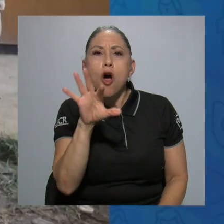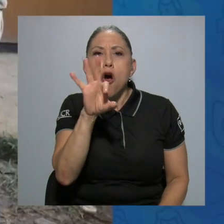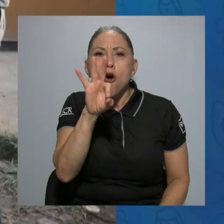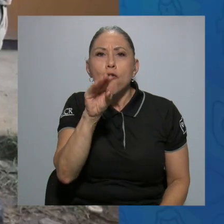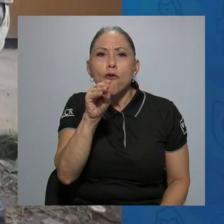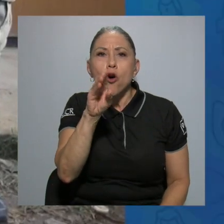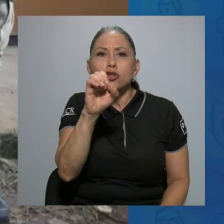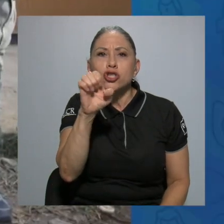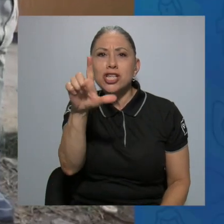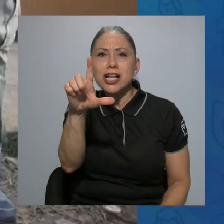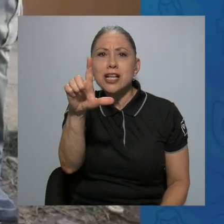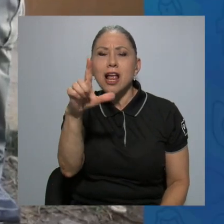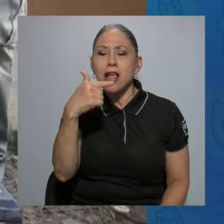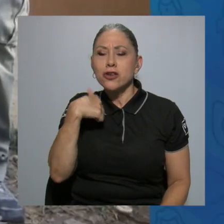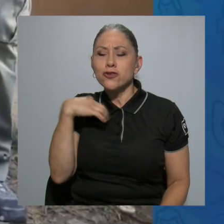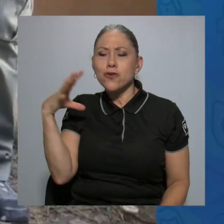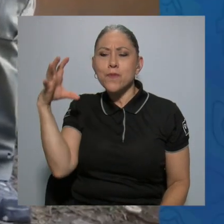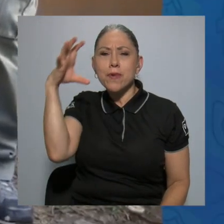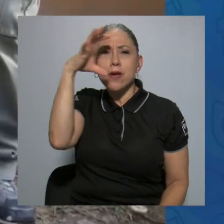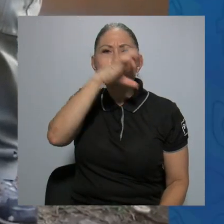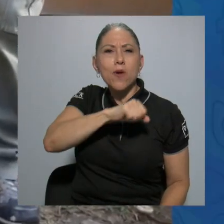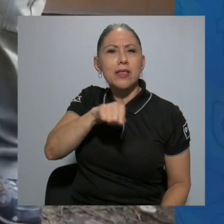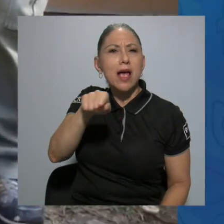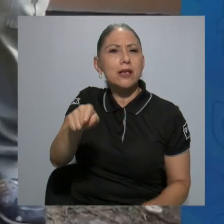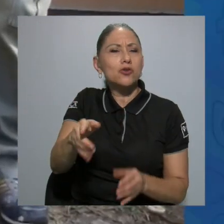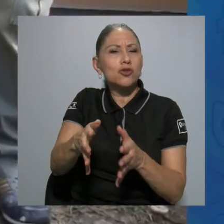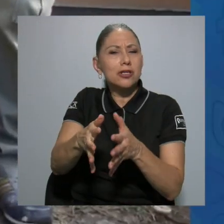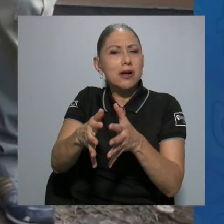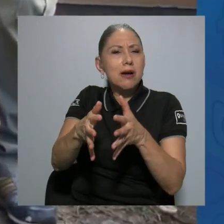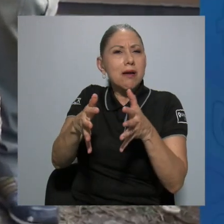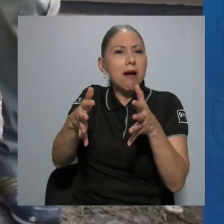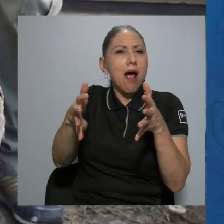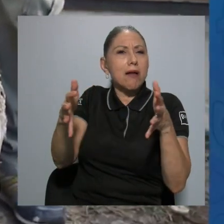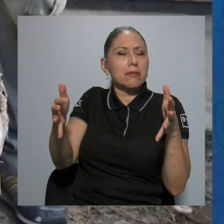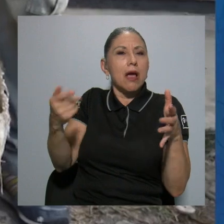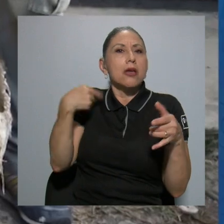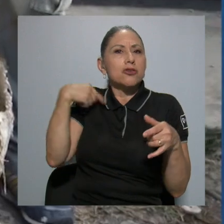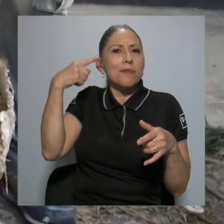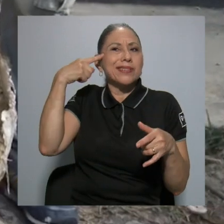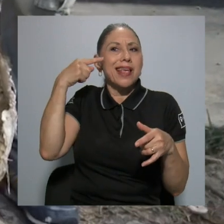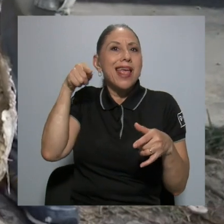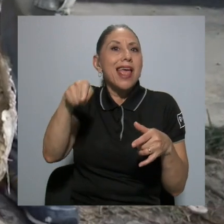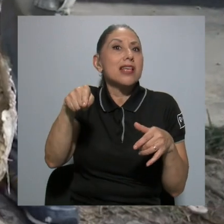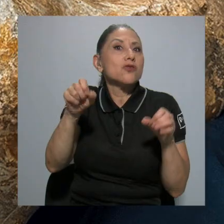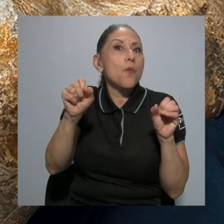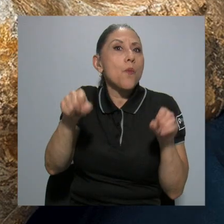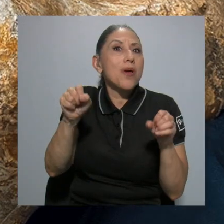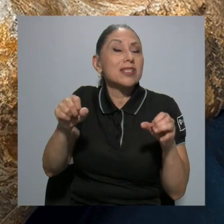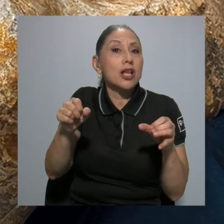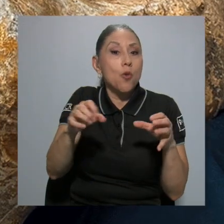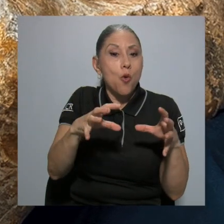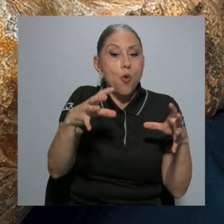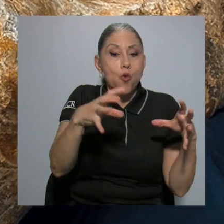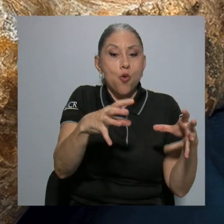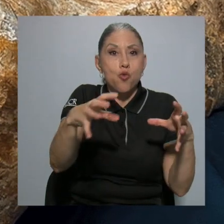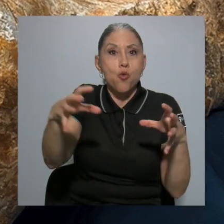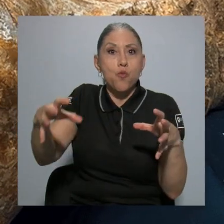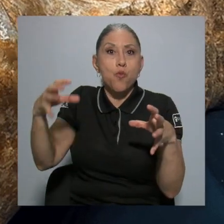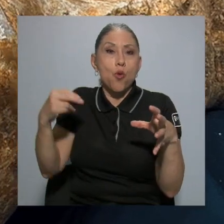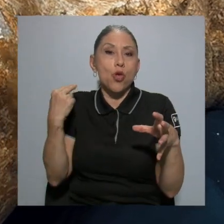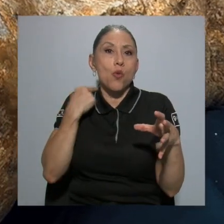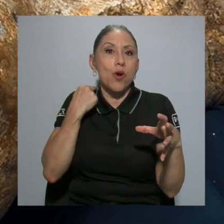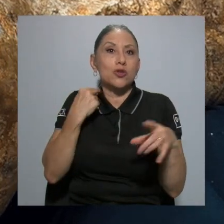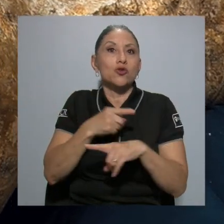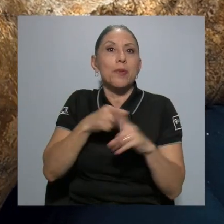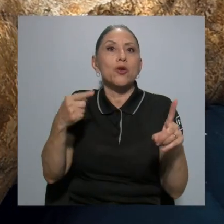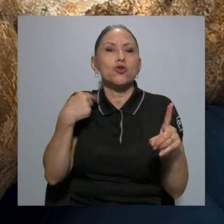Y ya desde ese momento comencé a notar que era demasiado grande y pensé que podían ser un grupo de huesos. Sin embargo, mientras más me acercaba, era